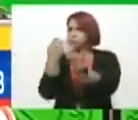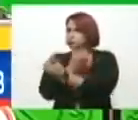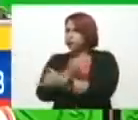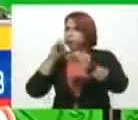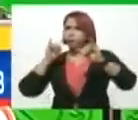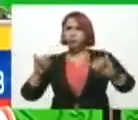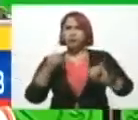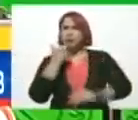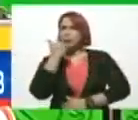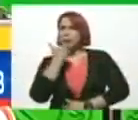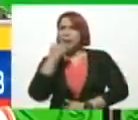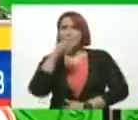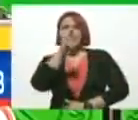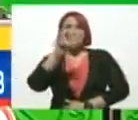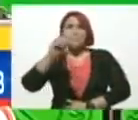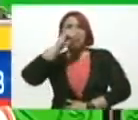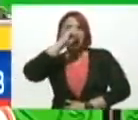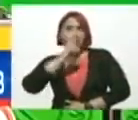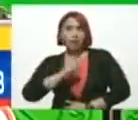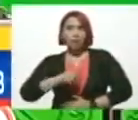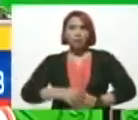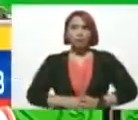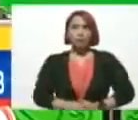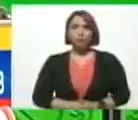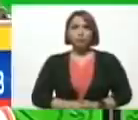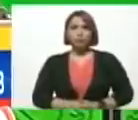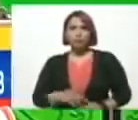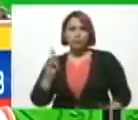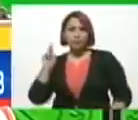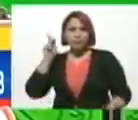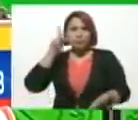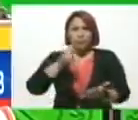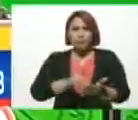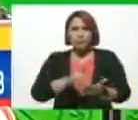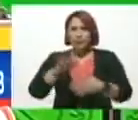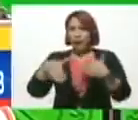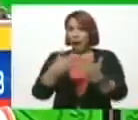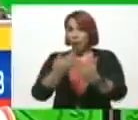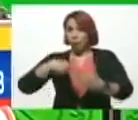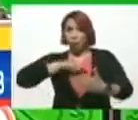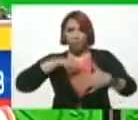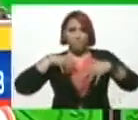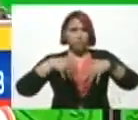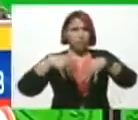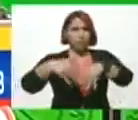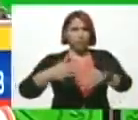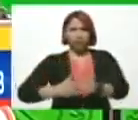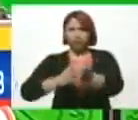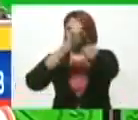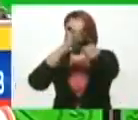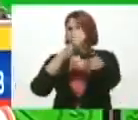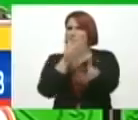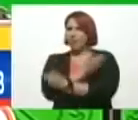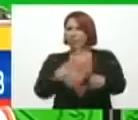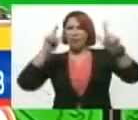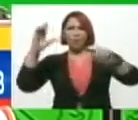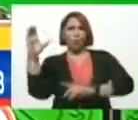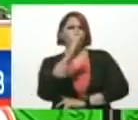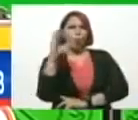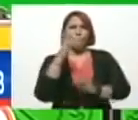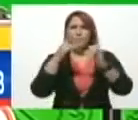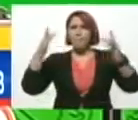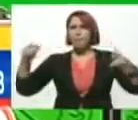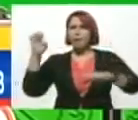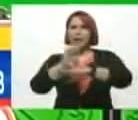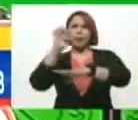de casi 20 años, que nos llevó a nuestro ejército a liberar lo que hoy es Colombia, Panamá,